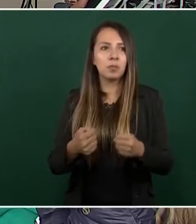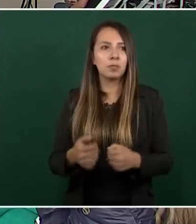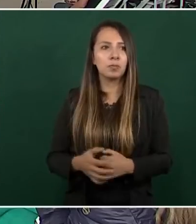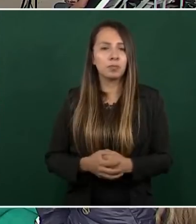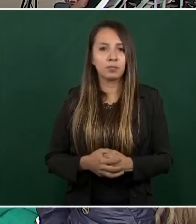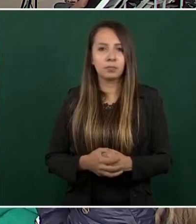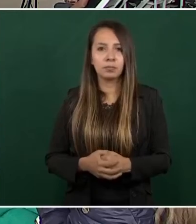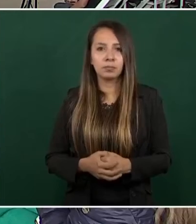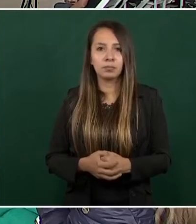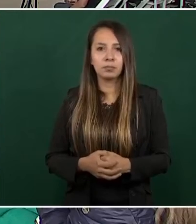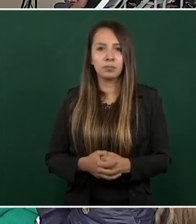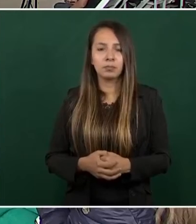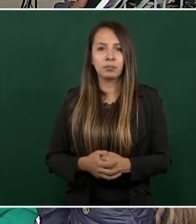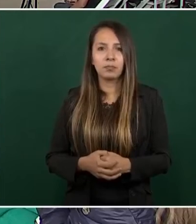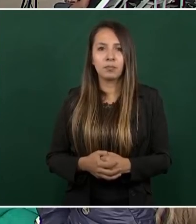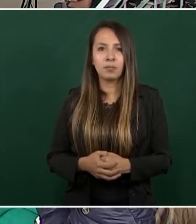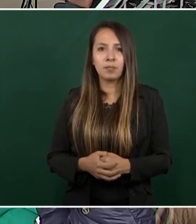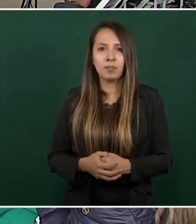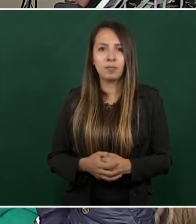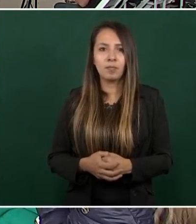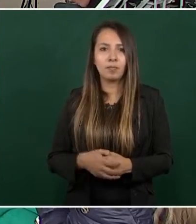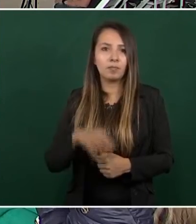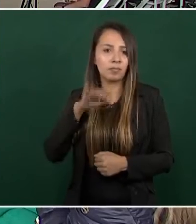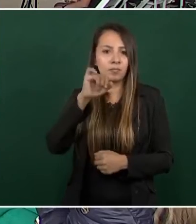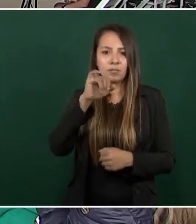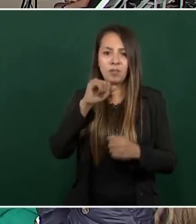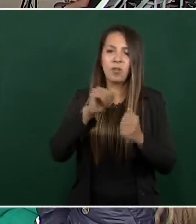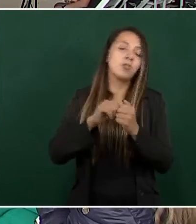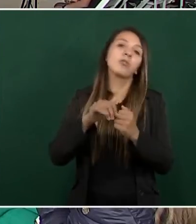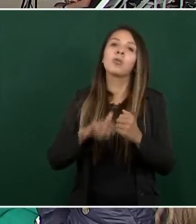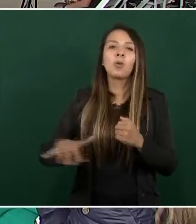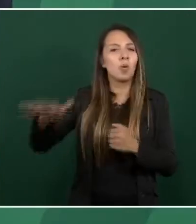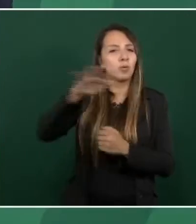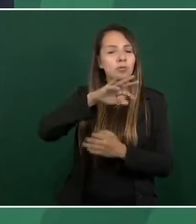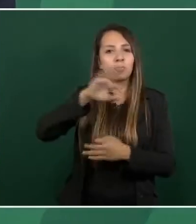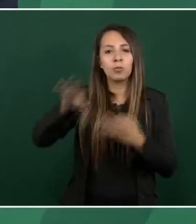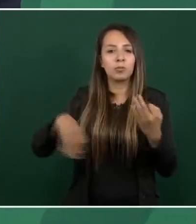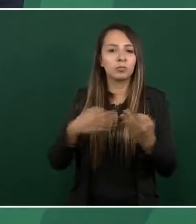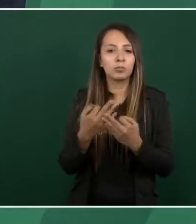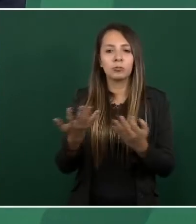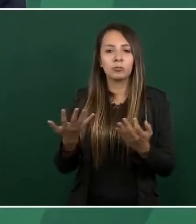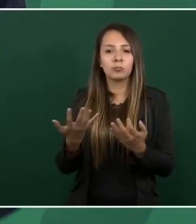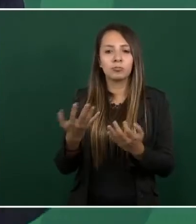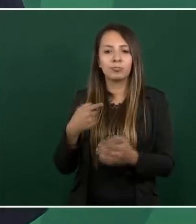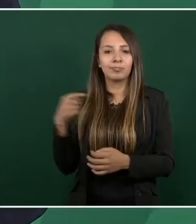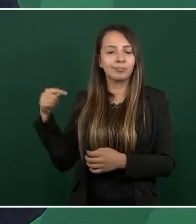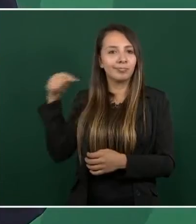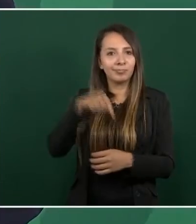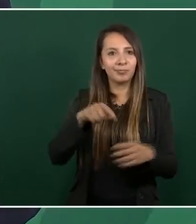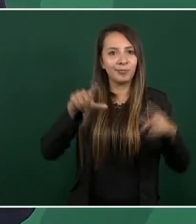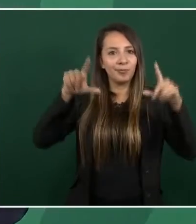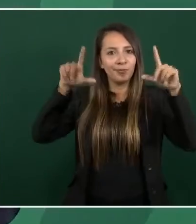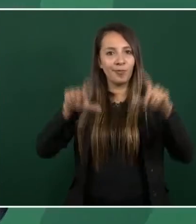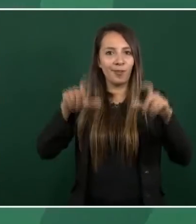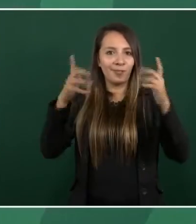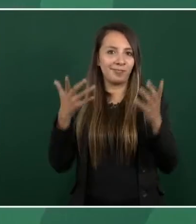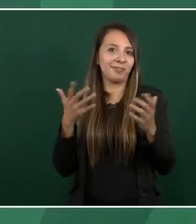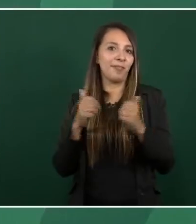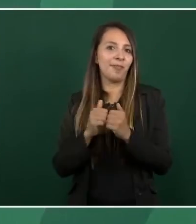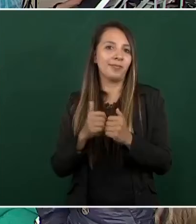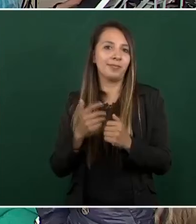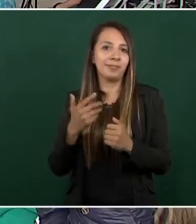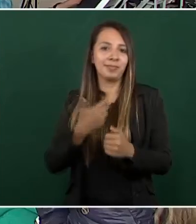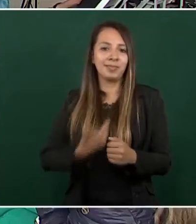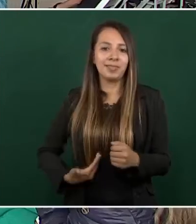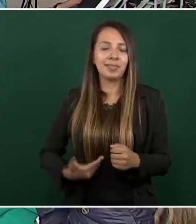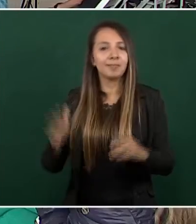con los diputados federales de Baja California? Sí, con todos, con todos. Y se van a ir a tomar la foto los expresidentes.